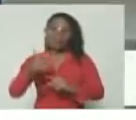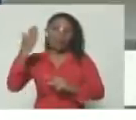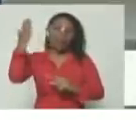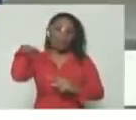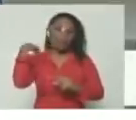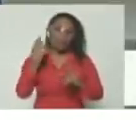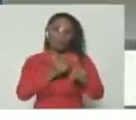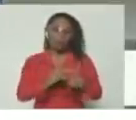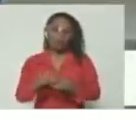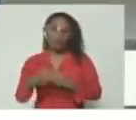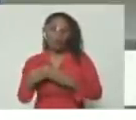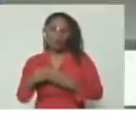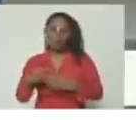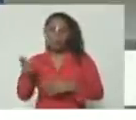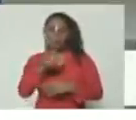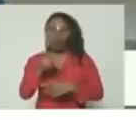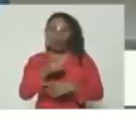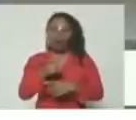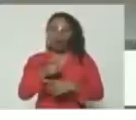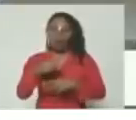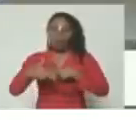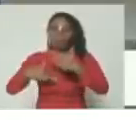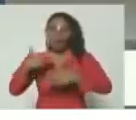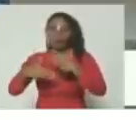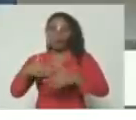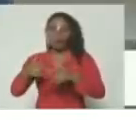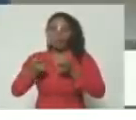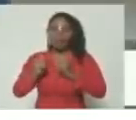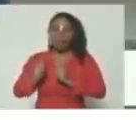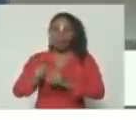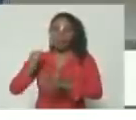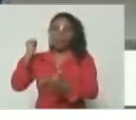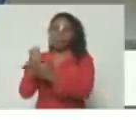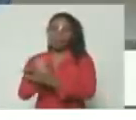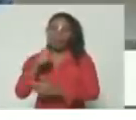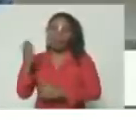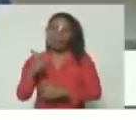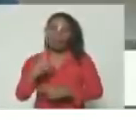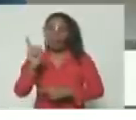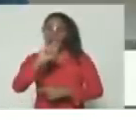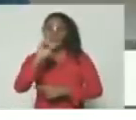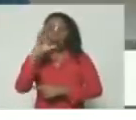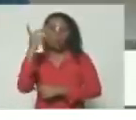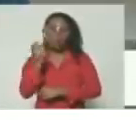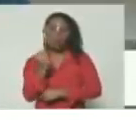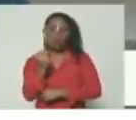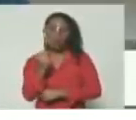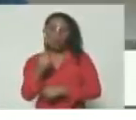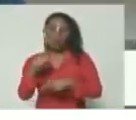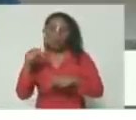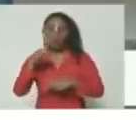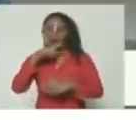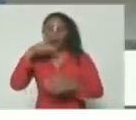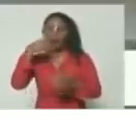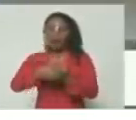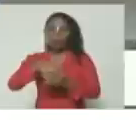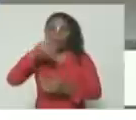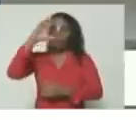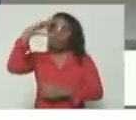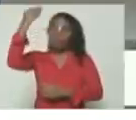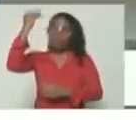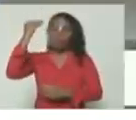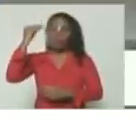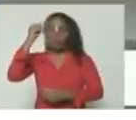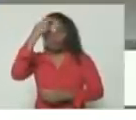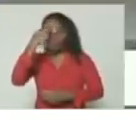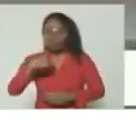y los dólares para buscar mercenarios para tratar de asesinarme, cosa que no han logrado ni lograrán en el nombre del Padre, del Hijo